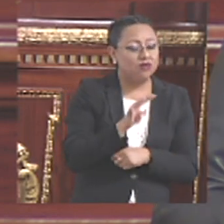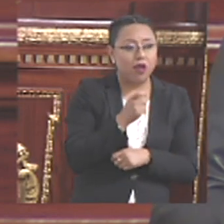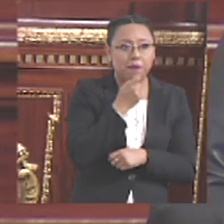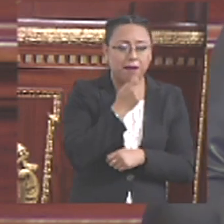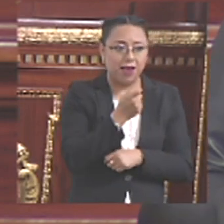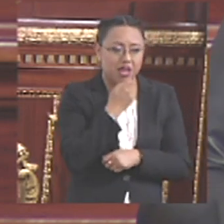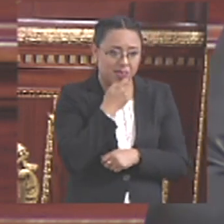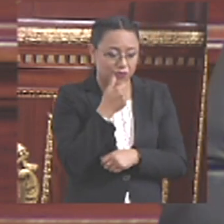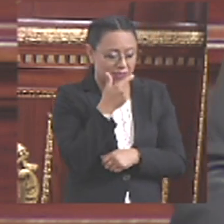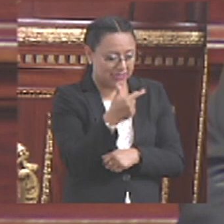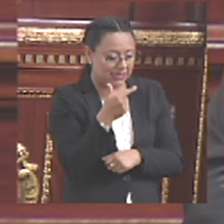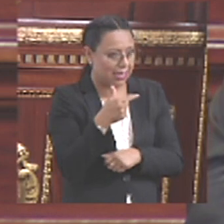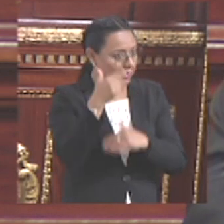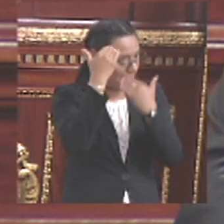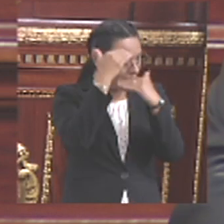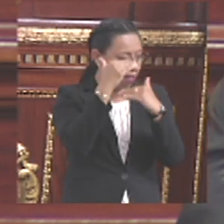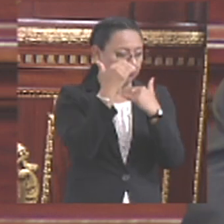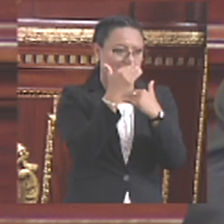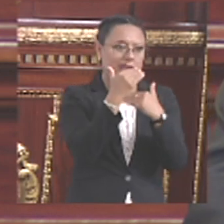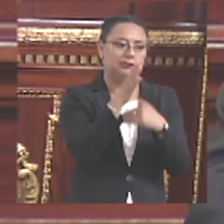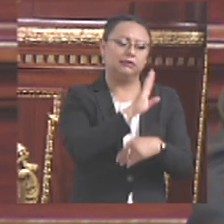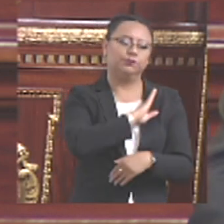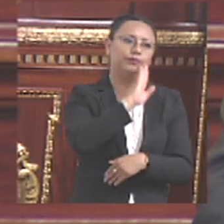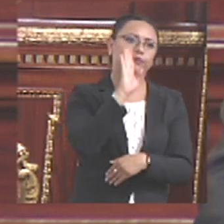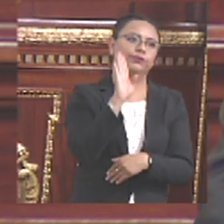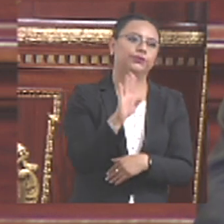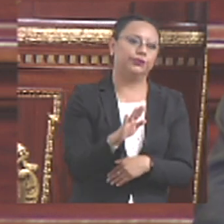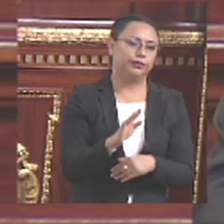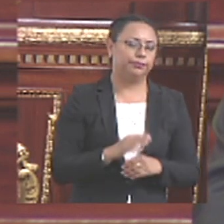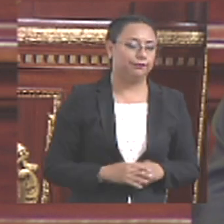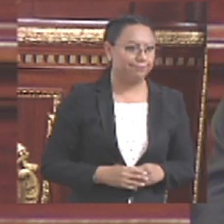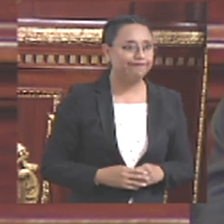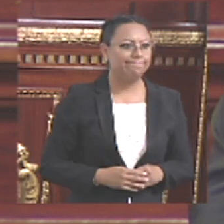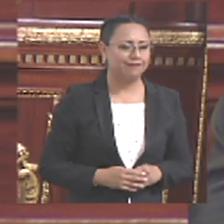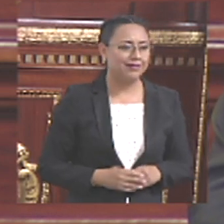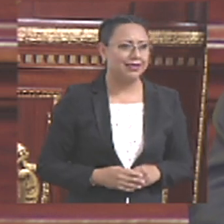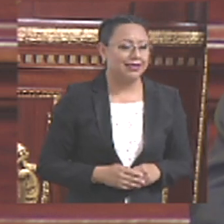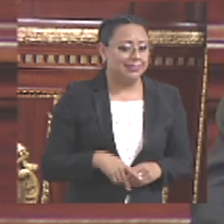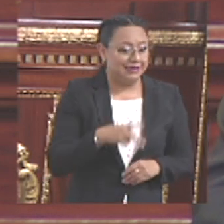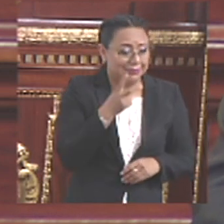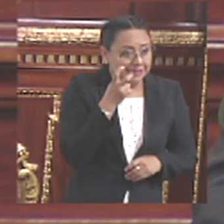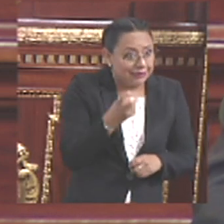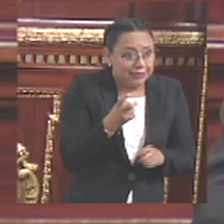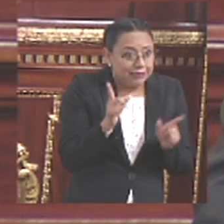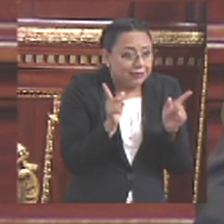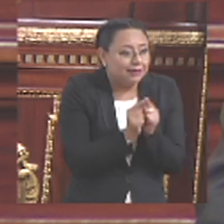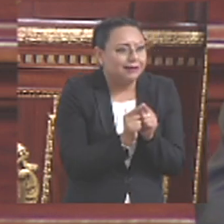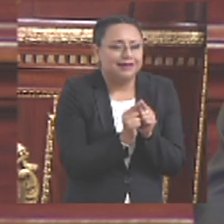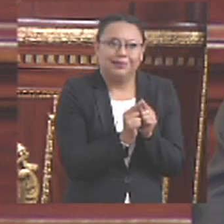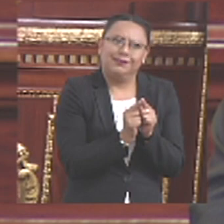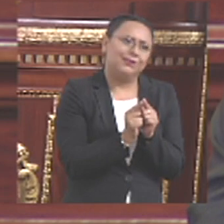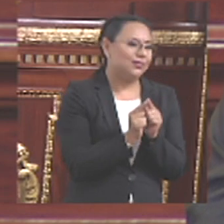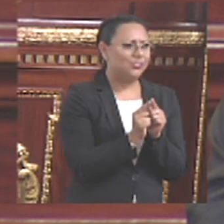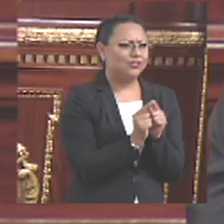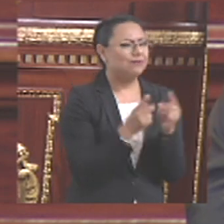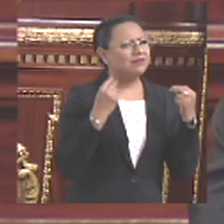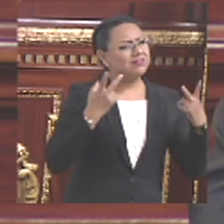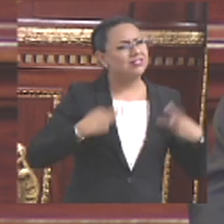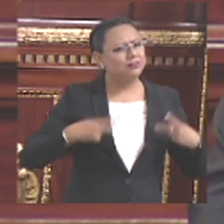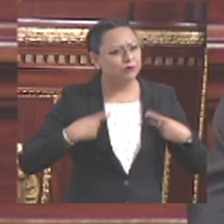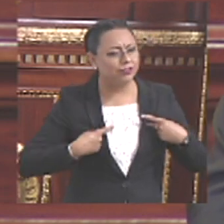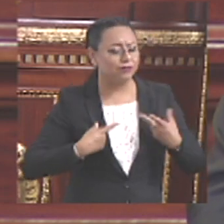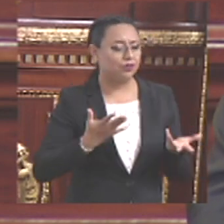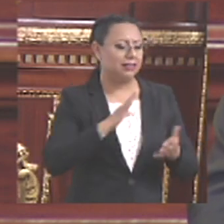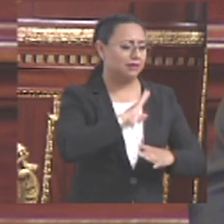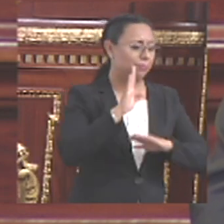vida. Pero esto tan solo era el principio del calvario de quienes perdieron familias y vivienda, pues